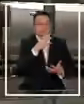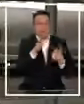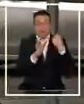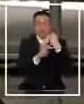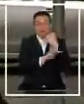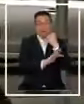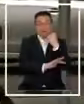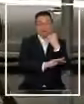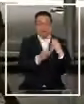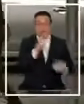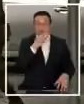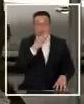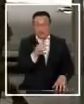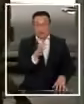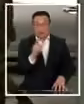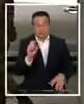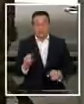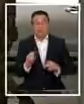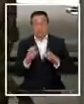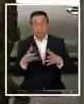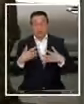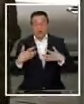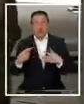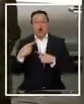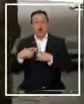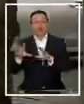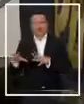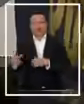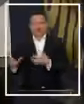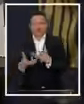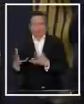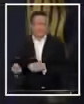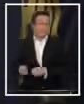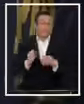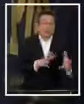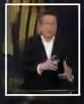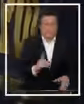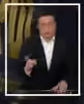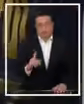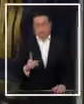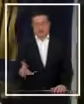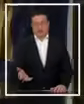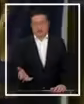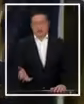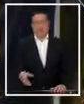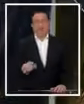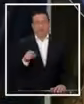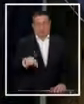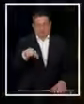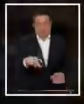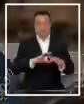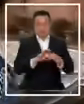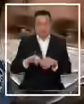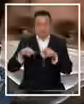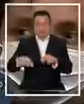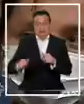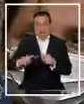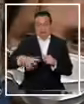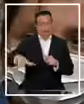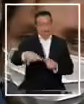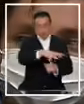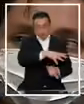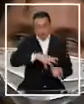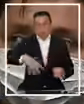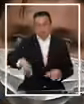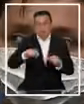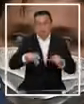la posibilidad de que hayan ido a dejar el cuerpo desde otro lado. En este caso, el hecho ocurre acá, en la cercanía, en estos